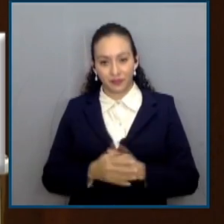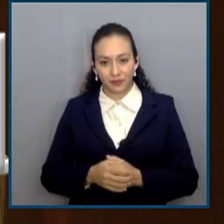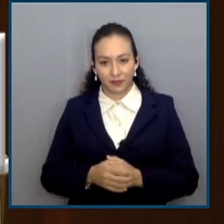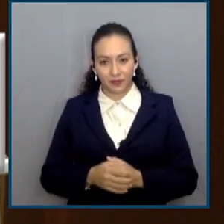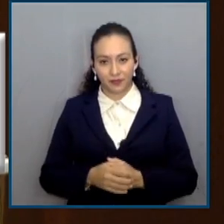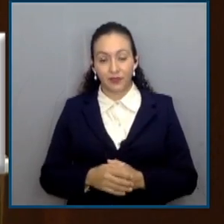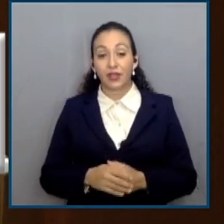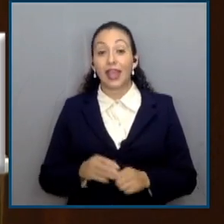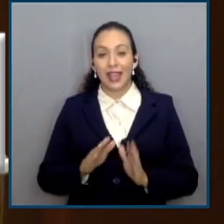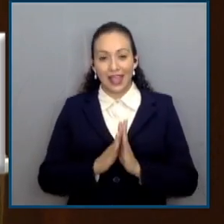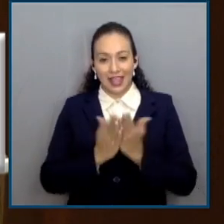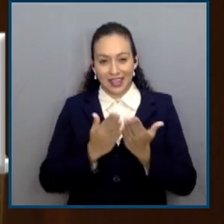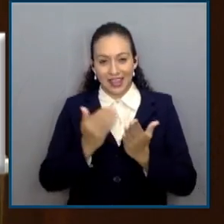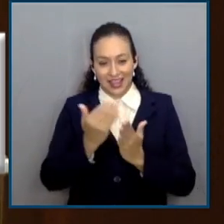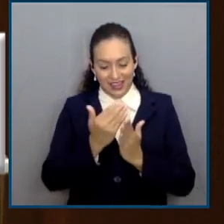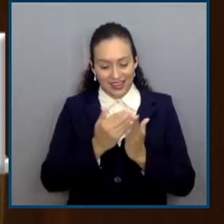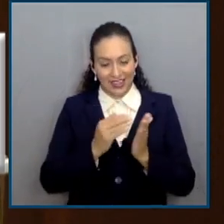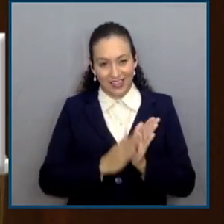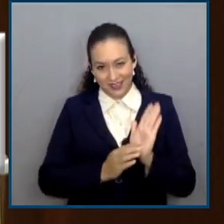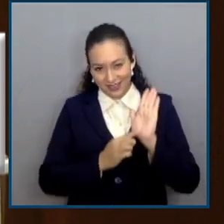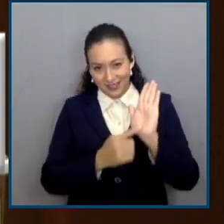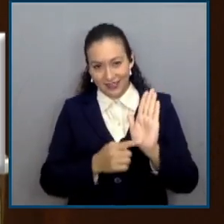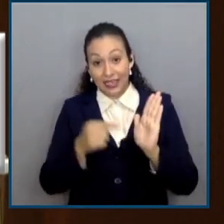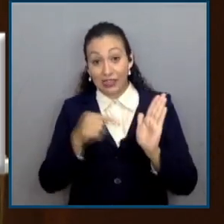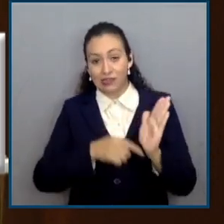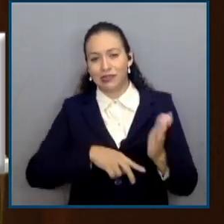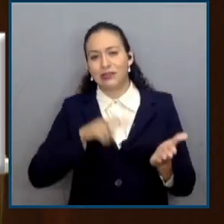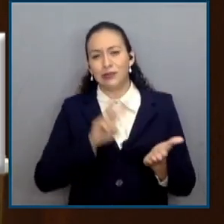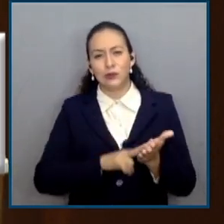presentamos resulta de gran valía. De verdad estoy